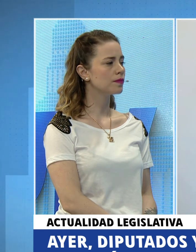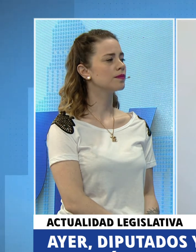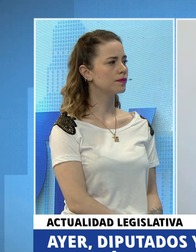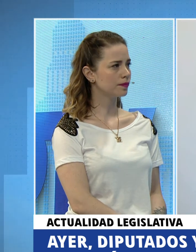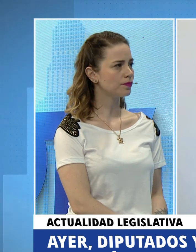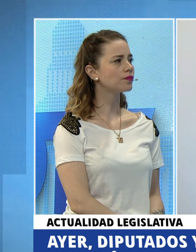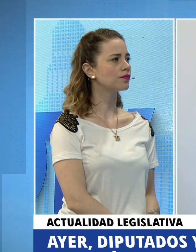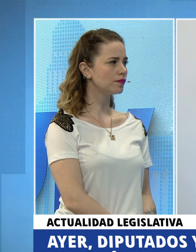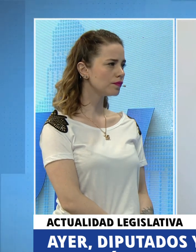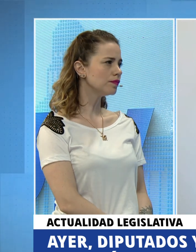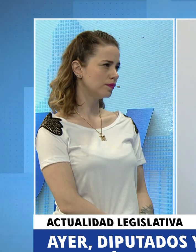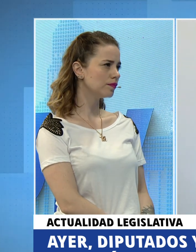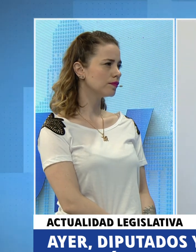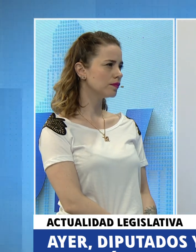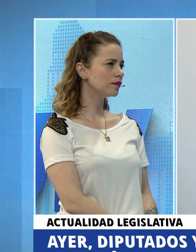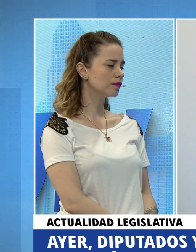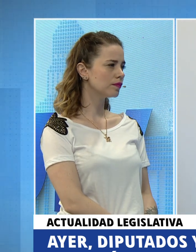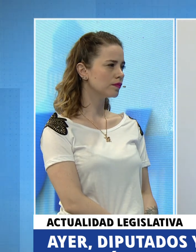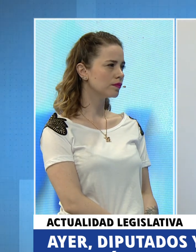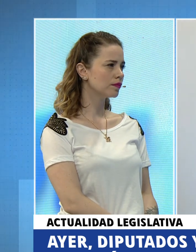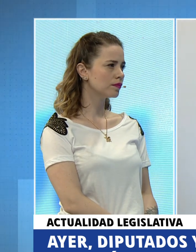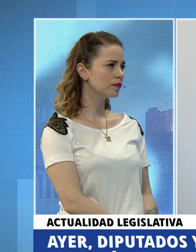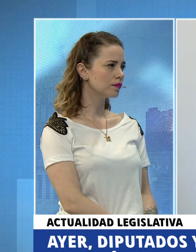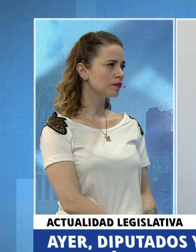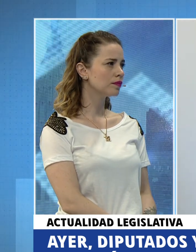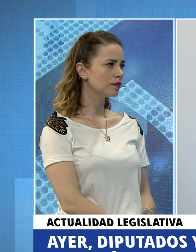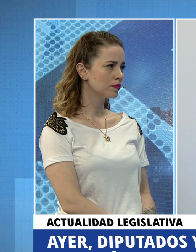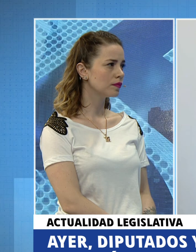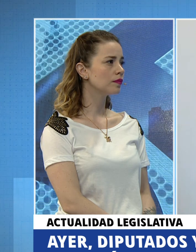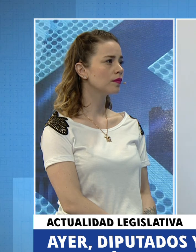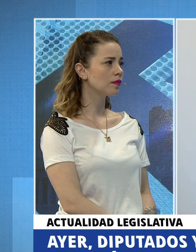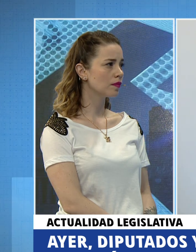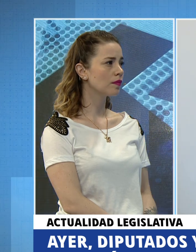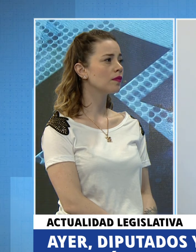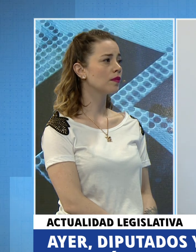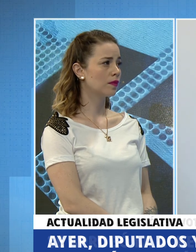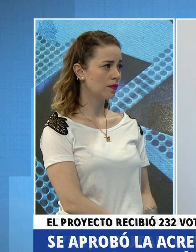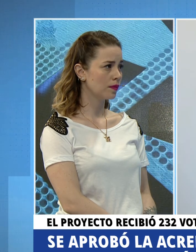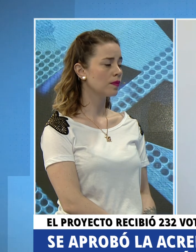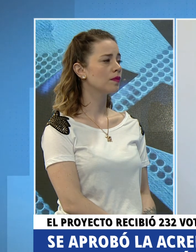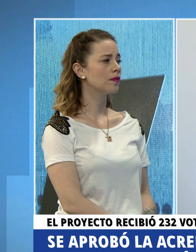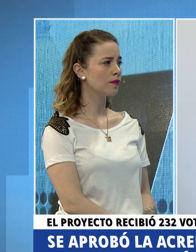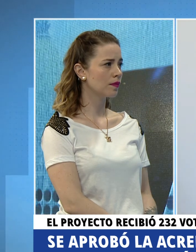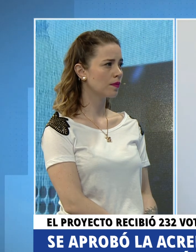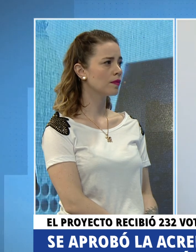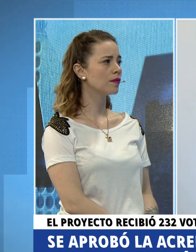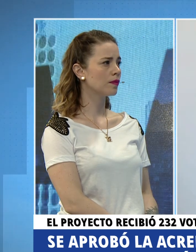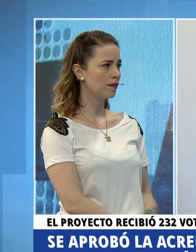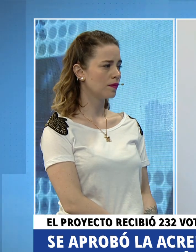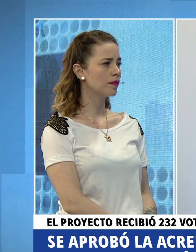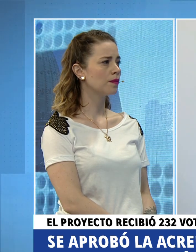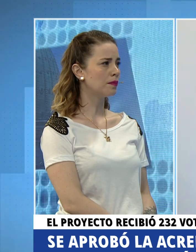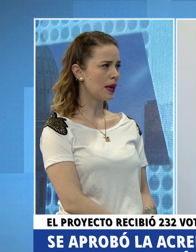comerciantes, un proyecto sobre actualización de cuotas alimentarias muy importante de la diputada Cristina Álvarez Rodríguez, que obtuvo